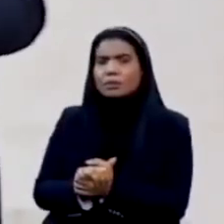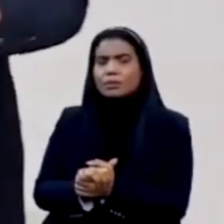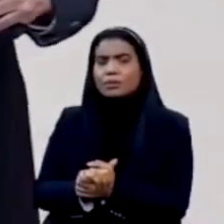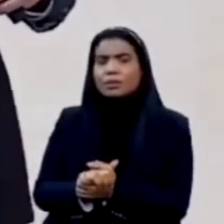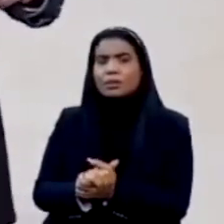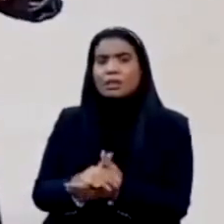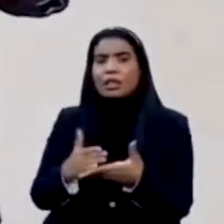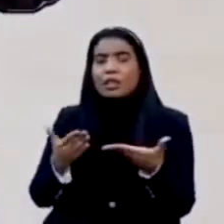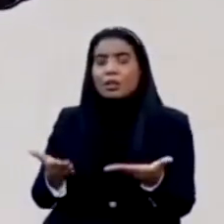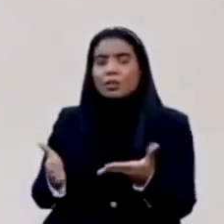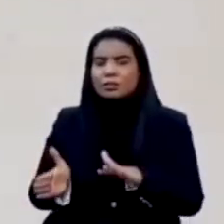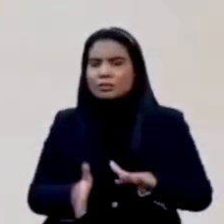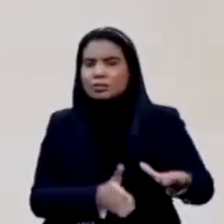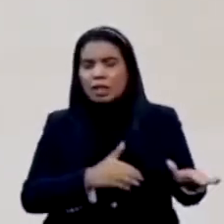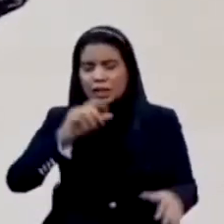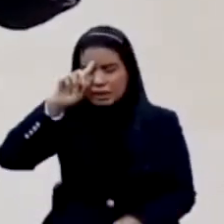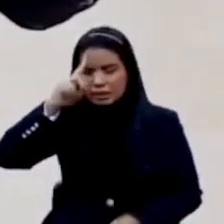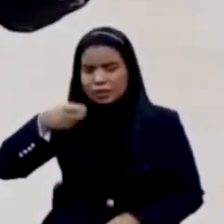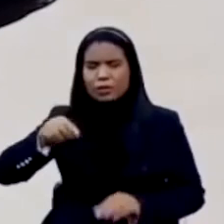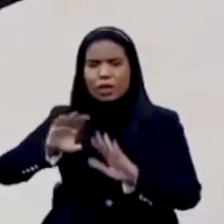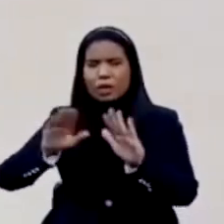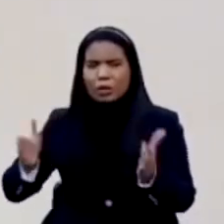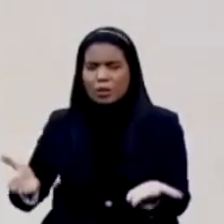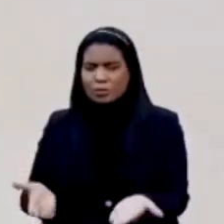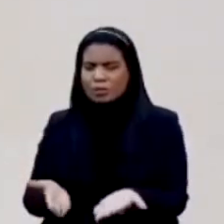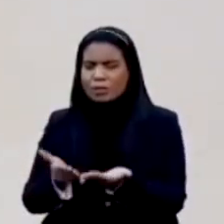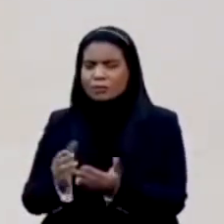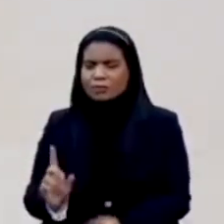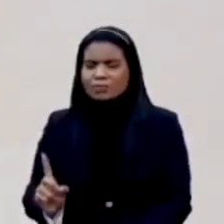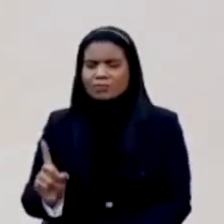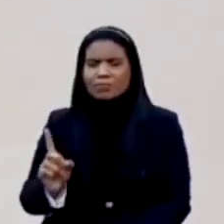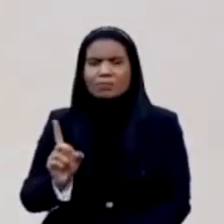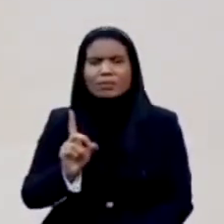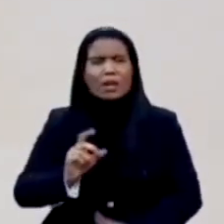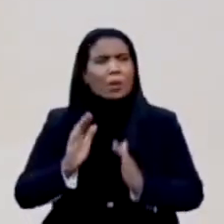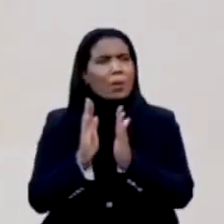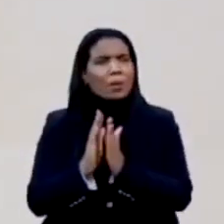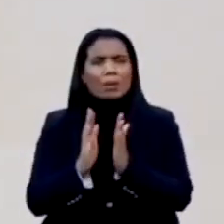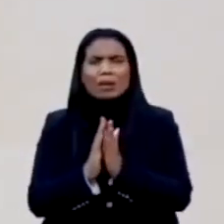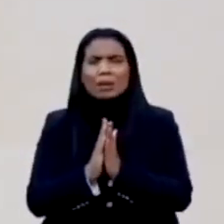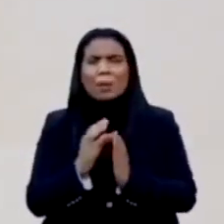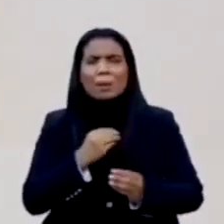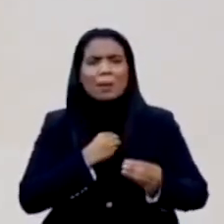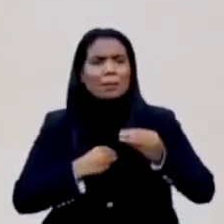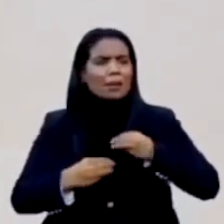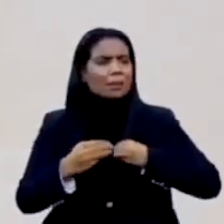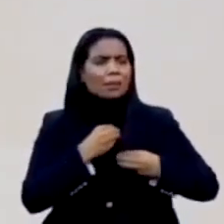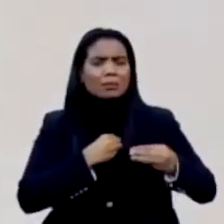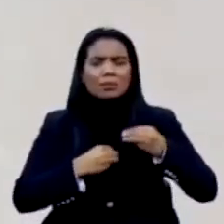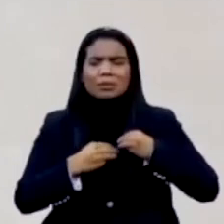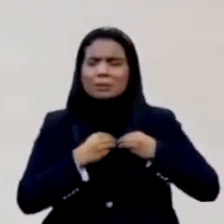ella subió en el altar entregando sus pecados entregando su carácter y